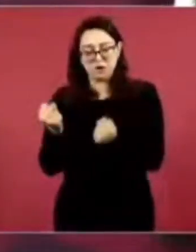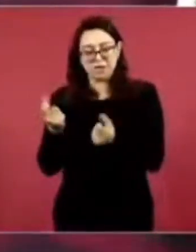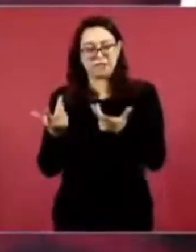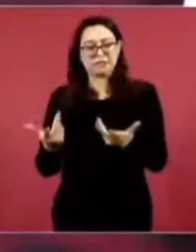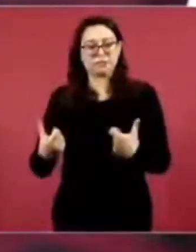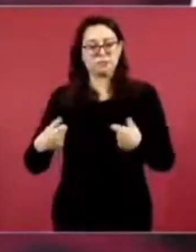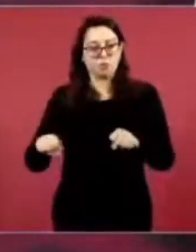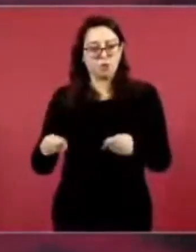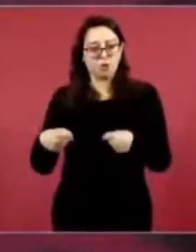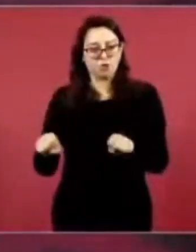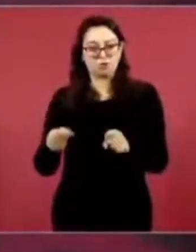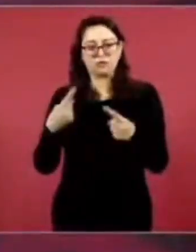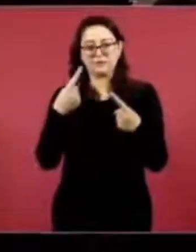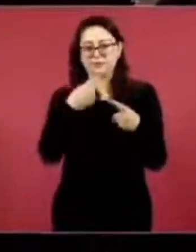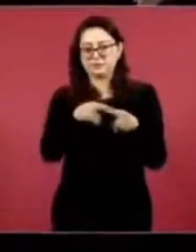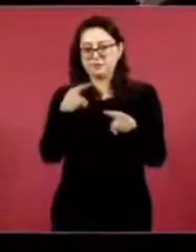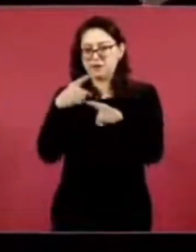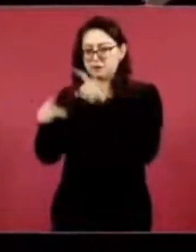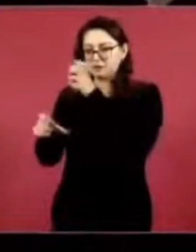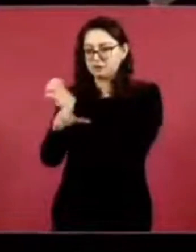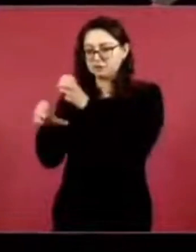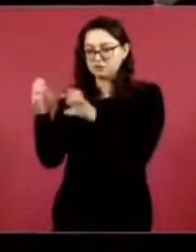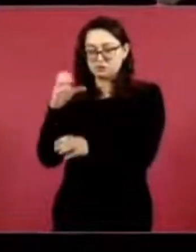está ayudando